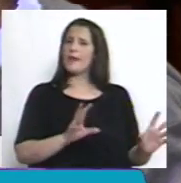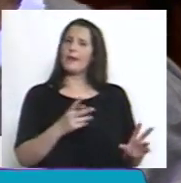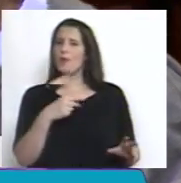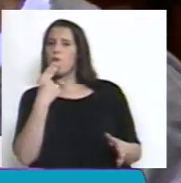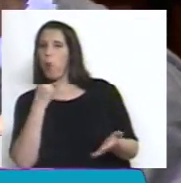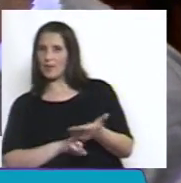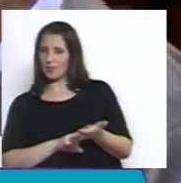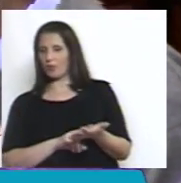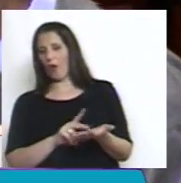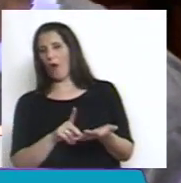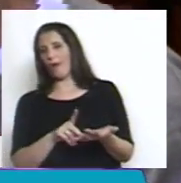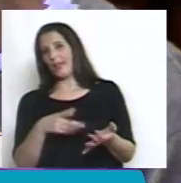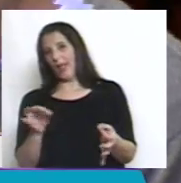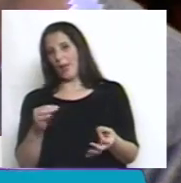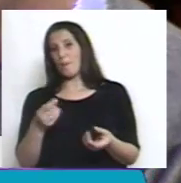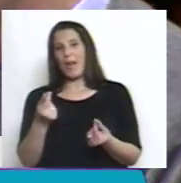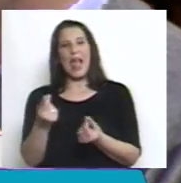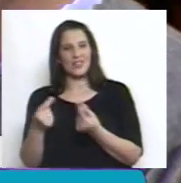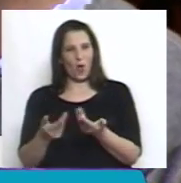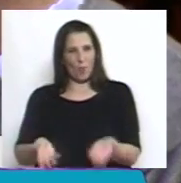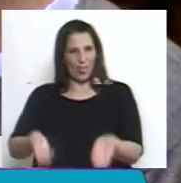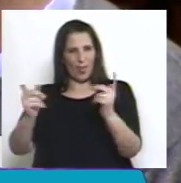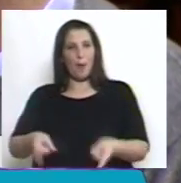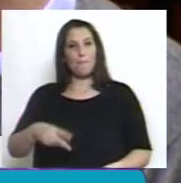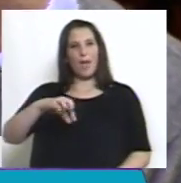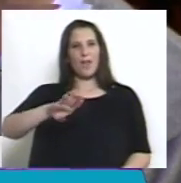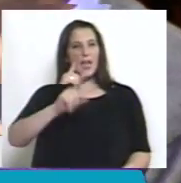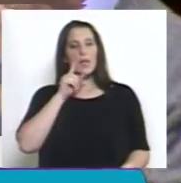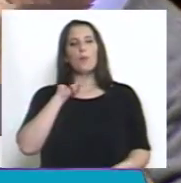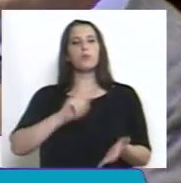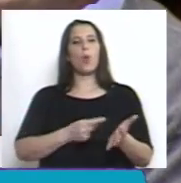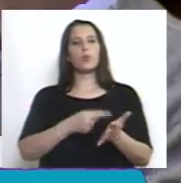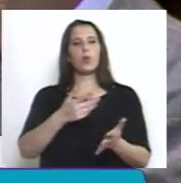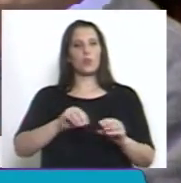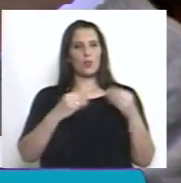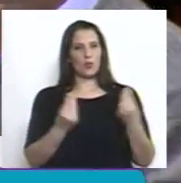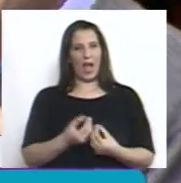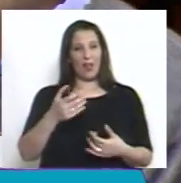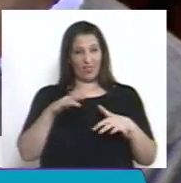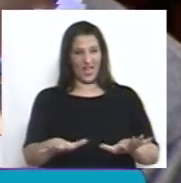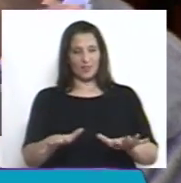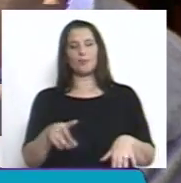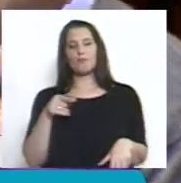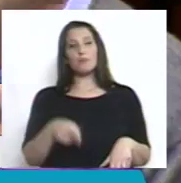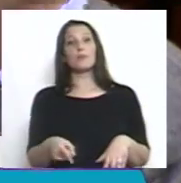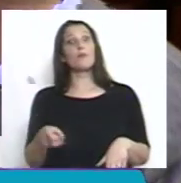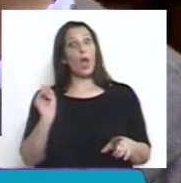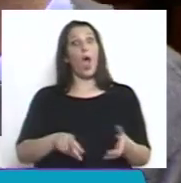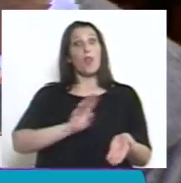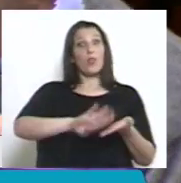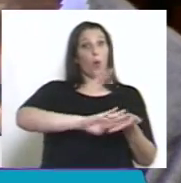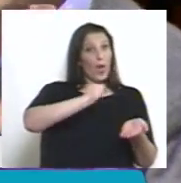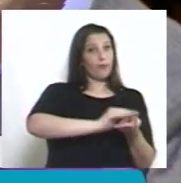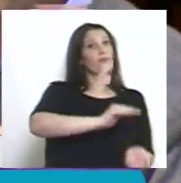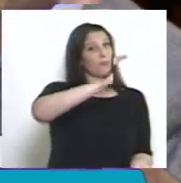el impuesto inflacionario, que ha recaudado 16 puntos del PBI en los últimos años, que ha generado un aumento en la deuda, repito,